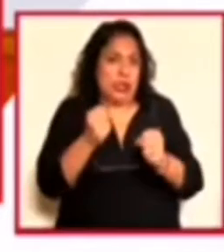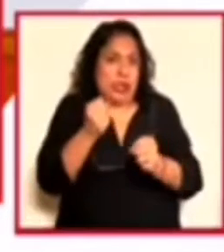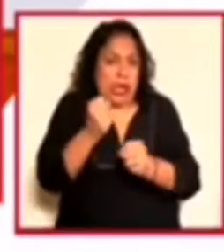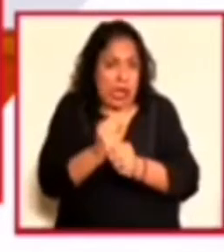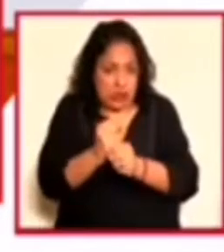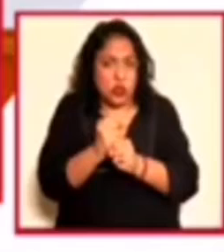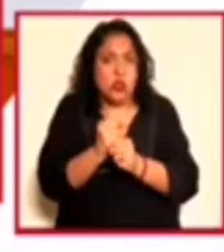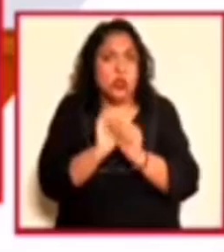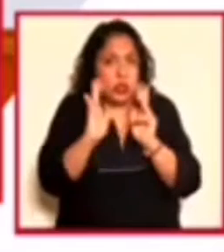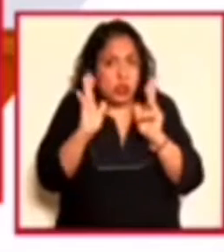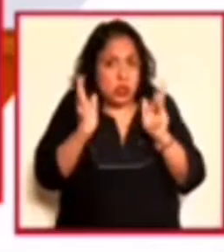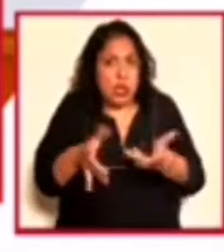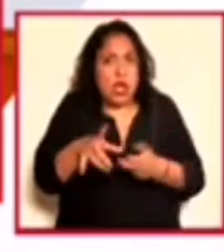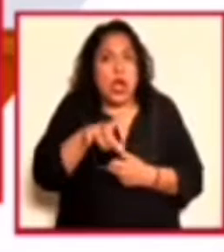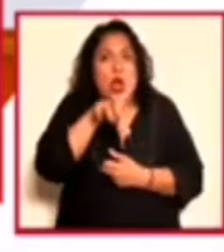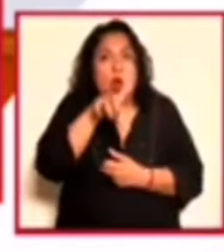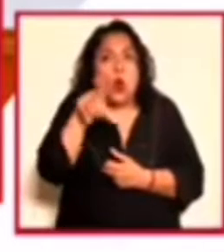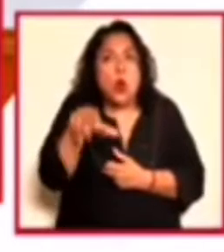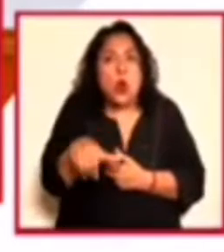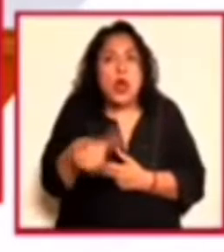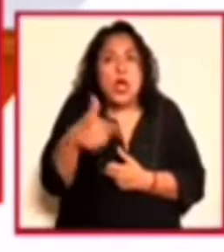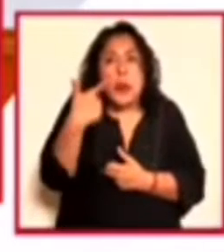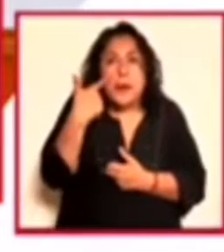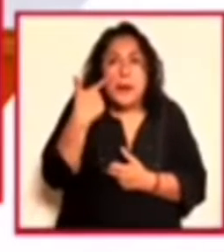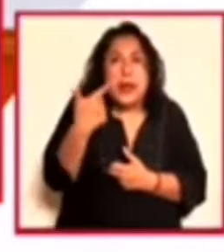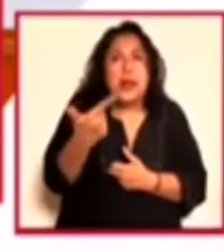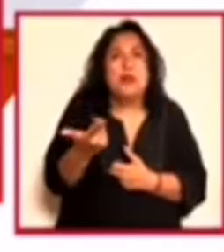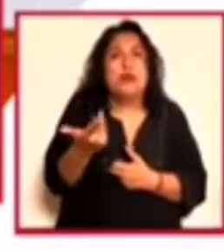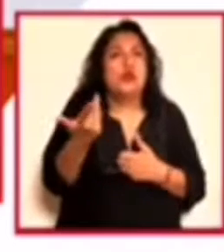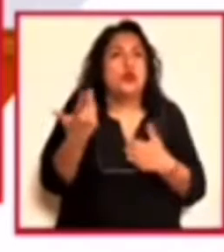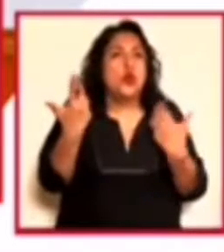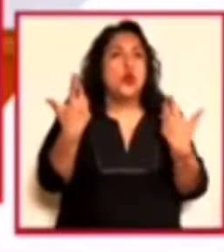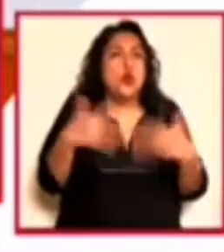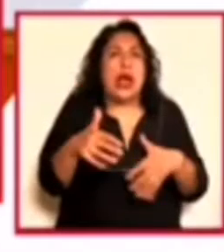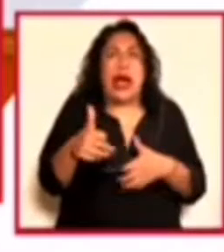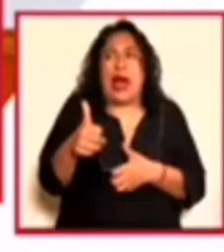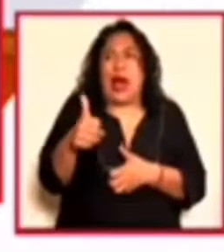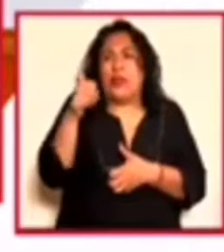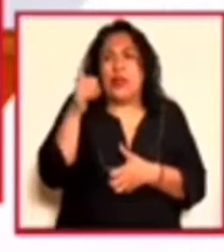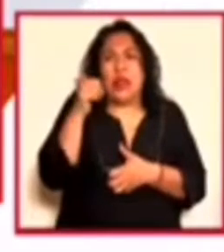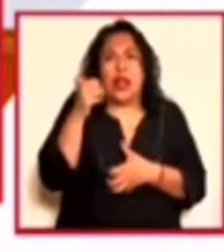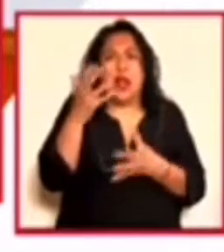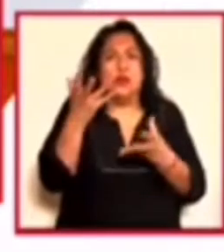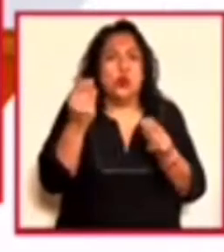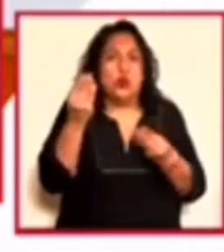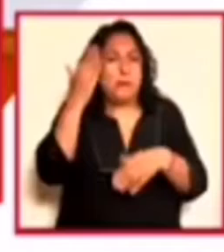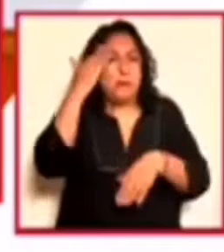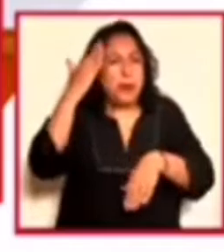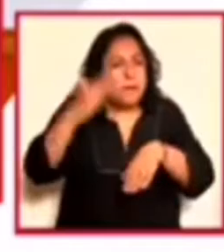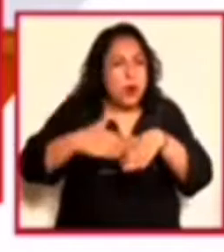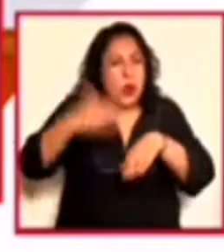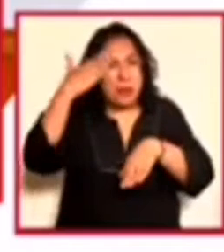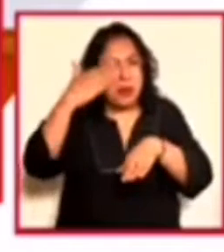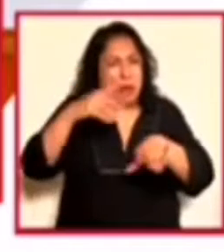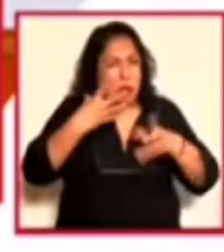tiene detrás de uno toda una cola que le pisen, que es la de la memoria,